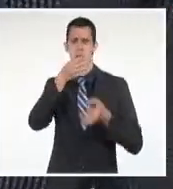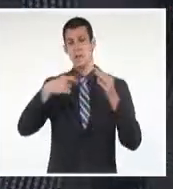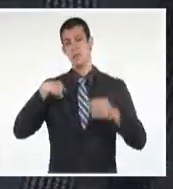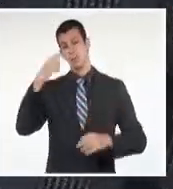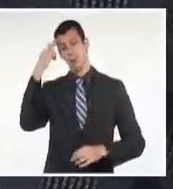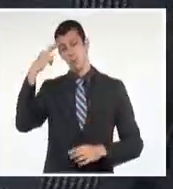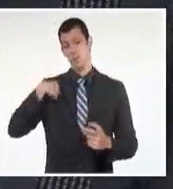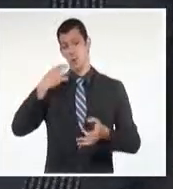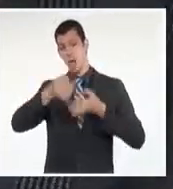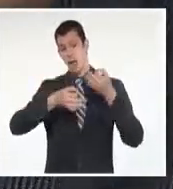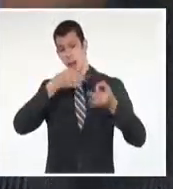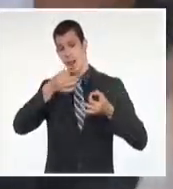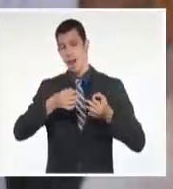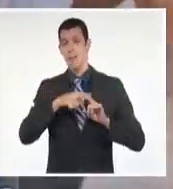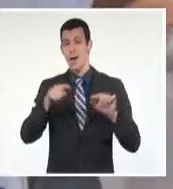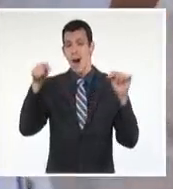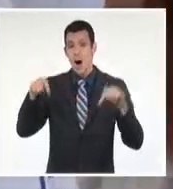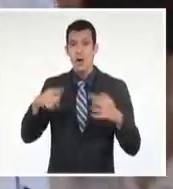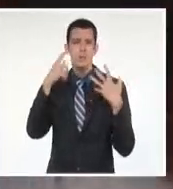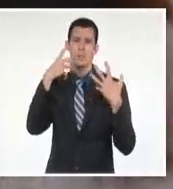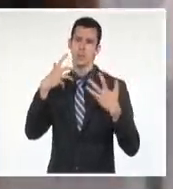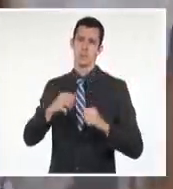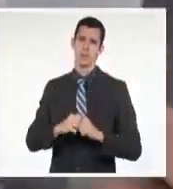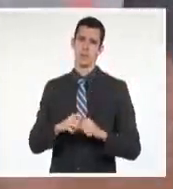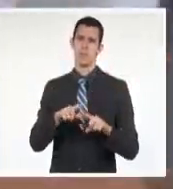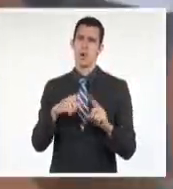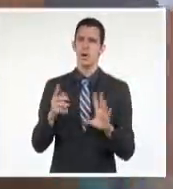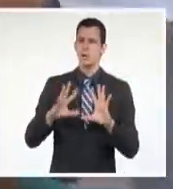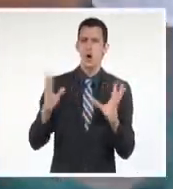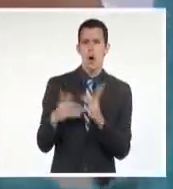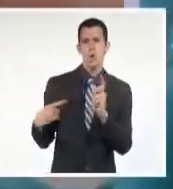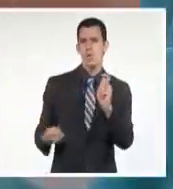aportar a la ciencia que batalla para salvarlos de